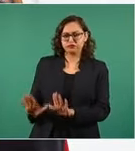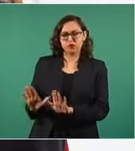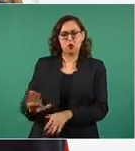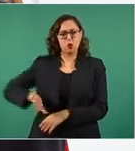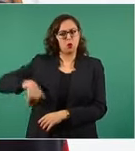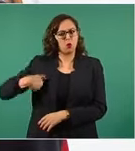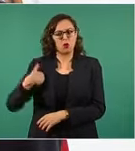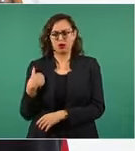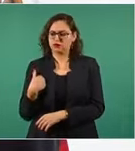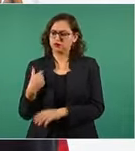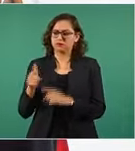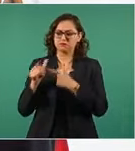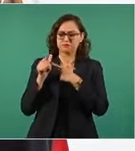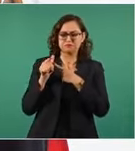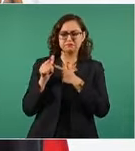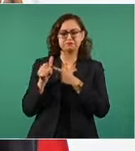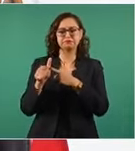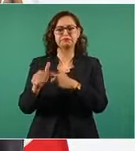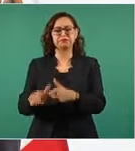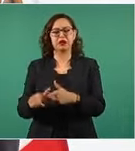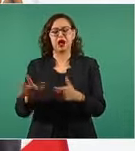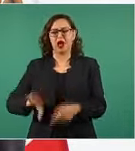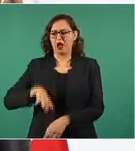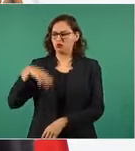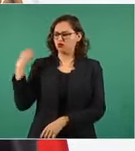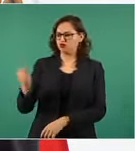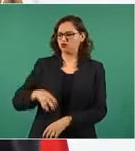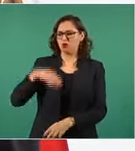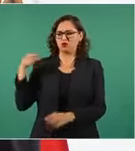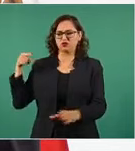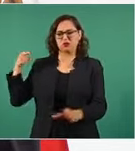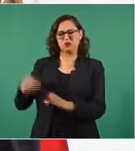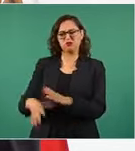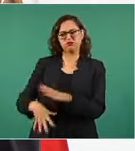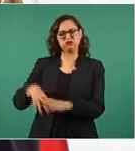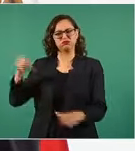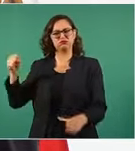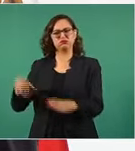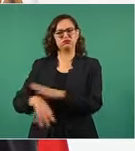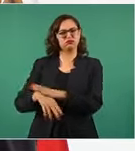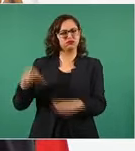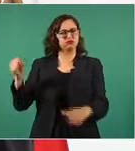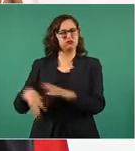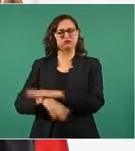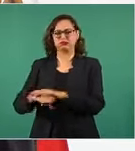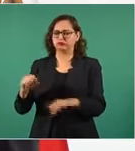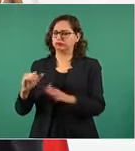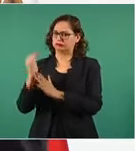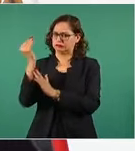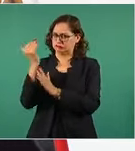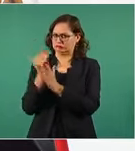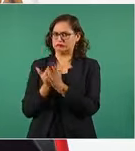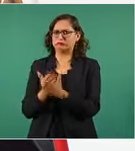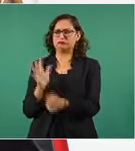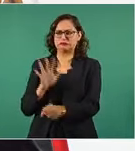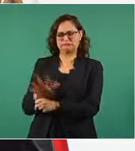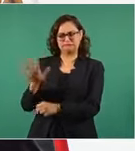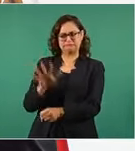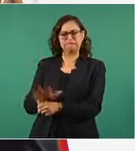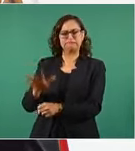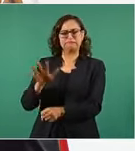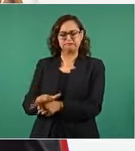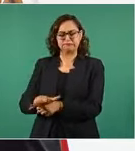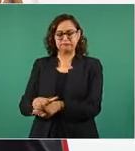reducir el uso excesivo de combustibles fósiles. En suma, seguiremos actuando de manera